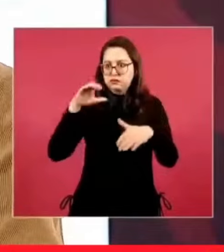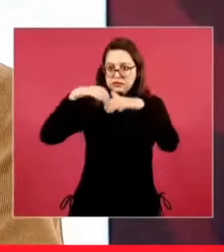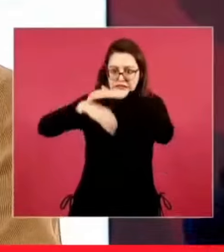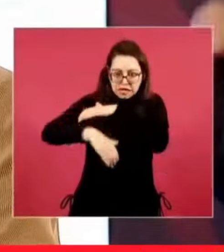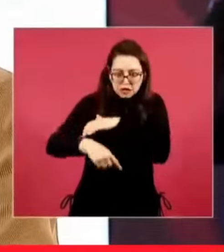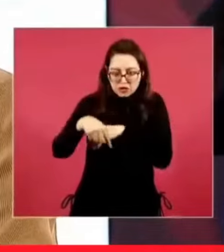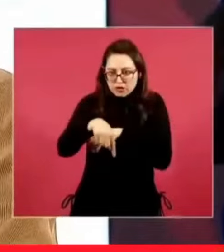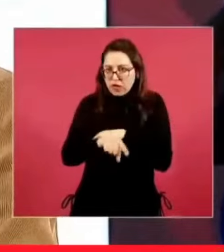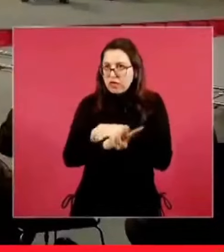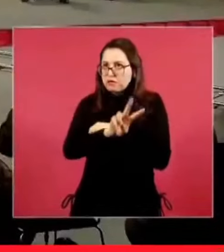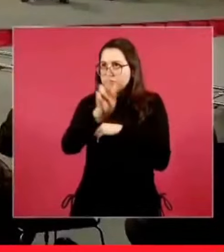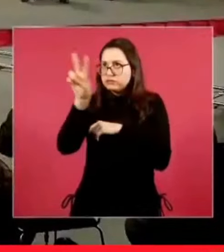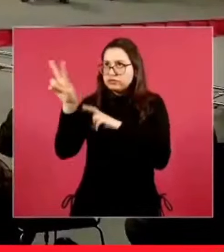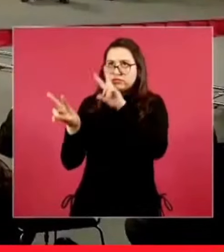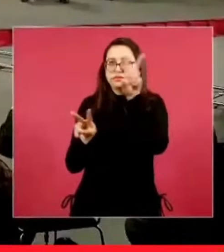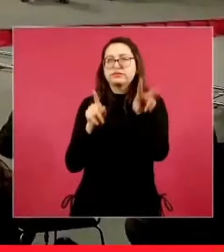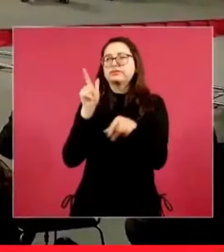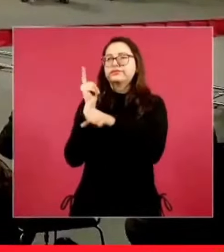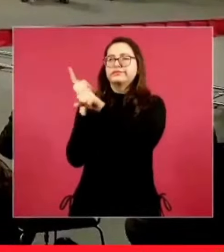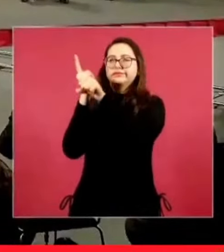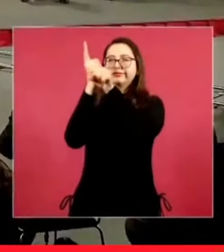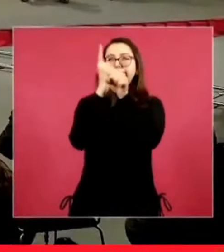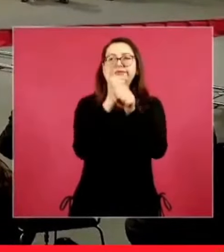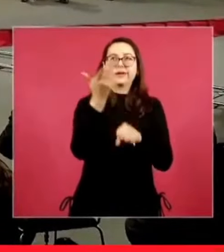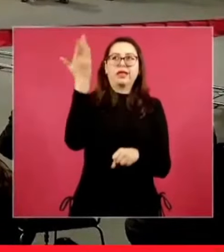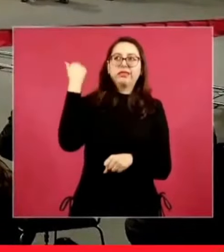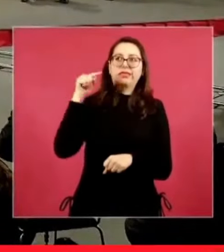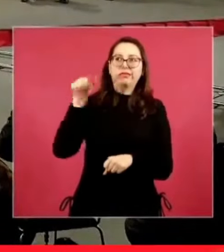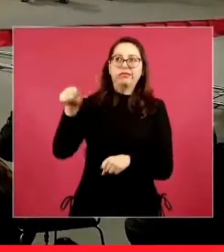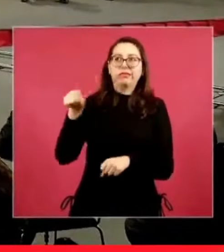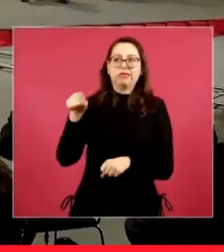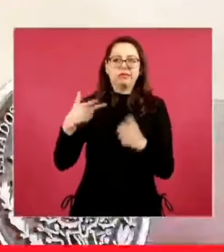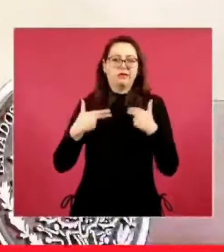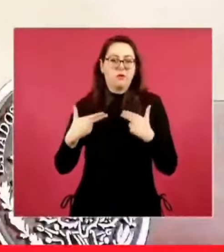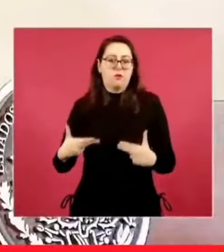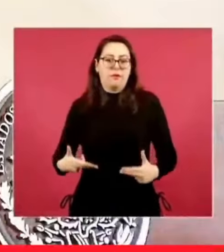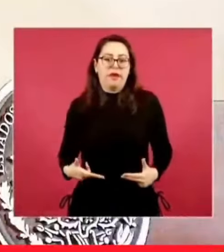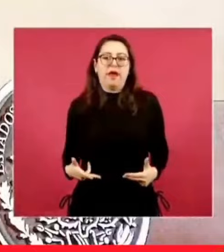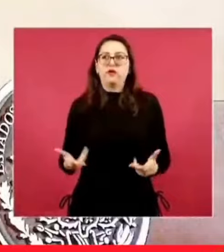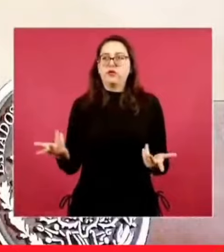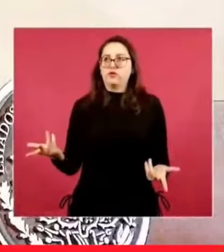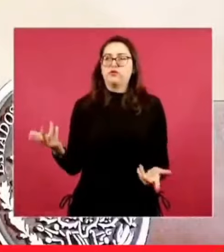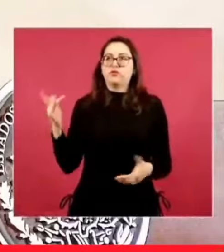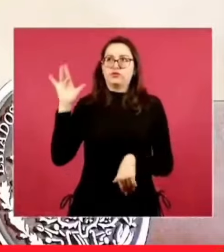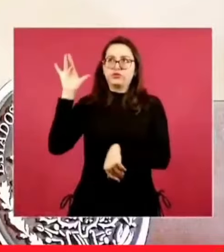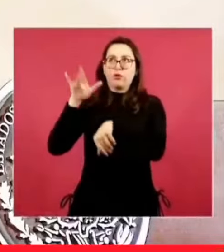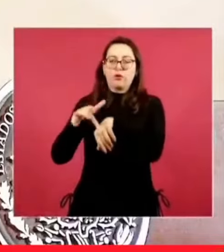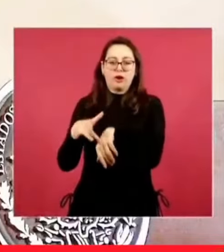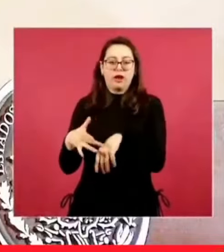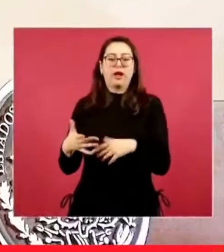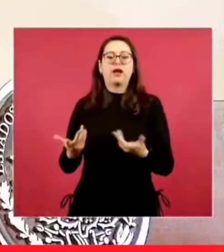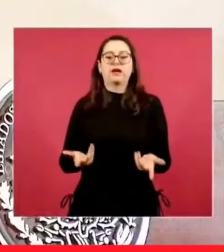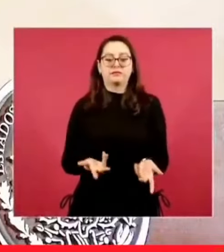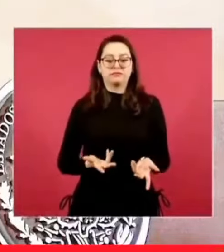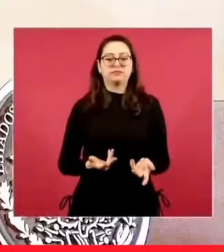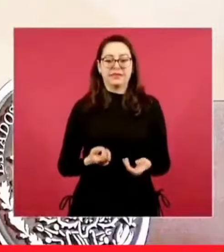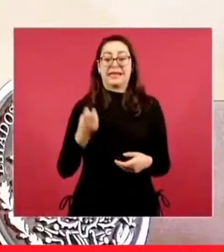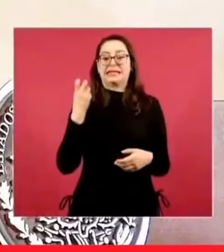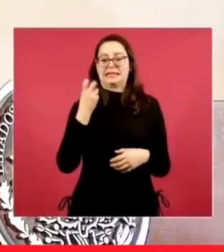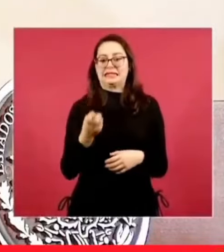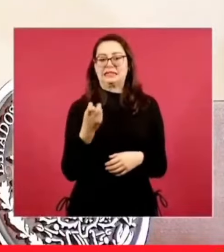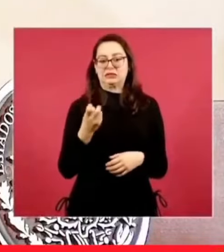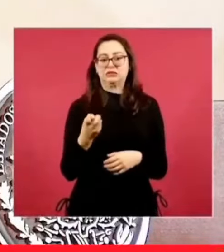frecuentemente incluyen, por supuesto, restos de las culturas que allí habitaron.